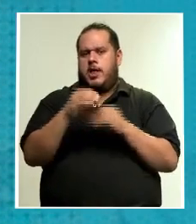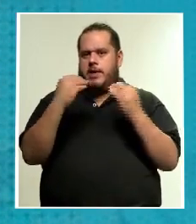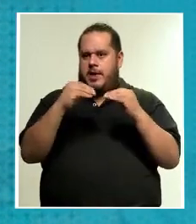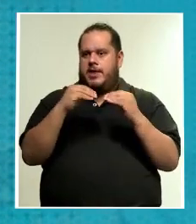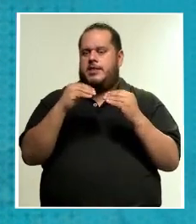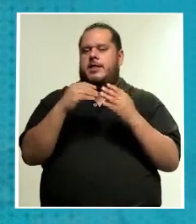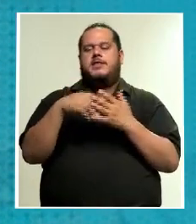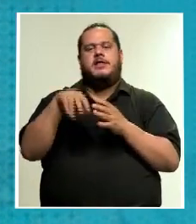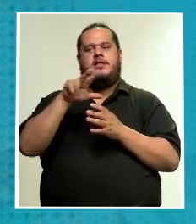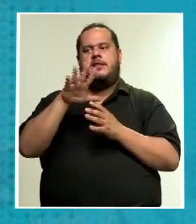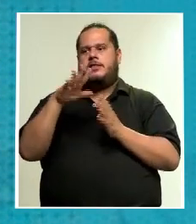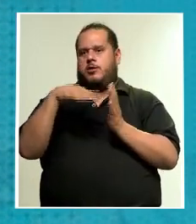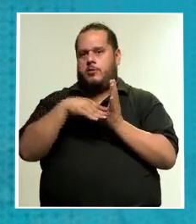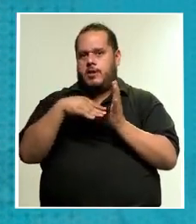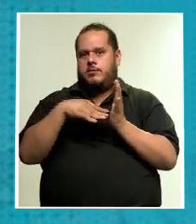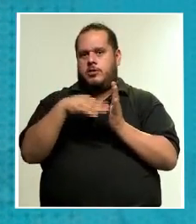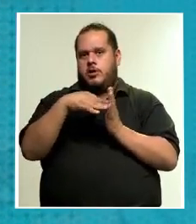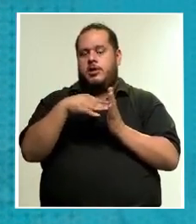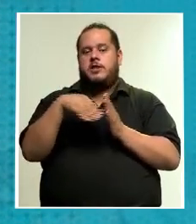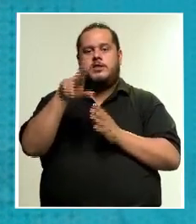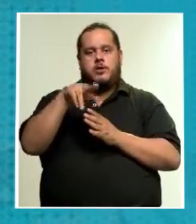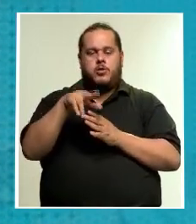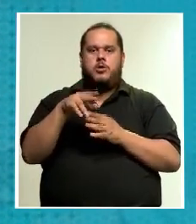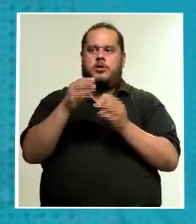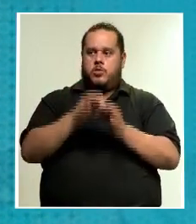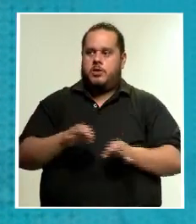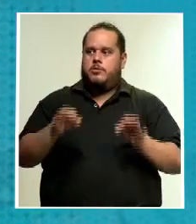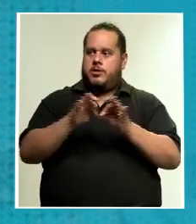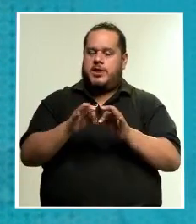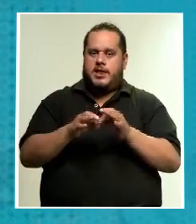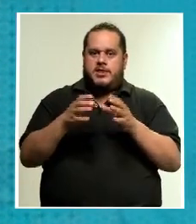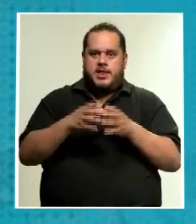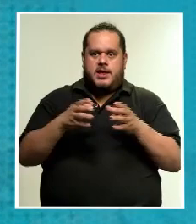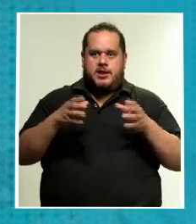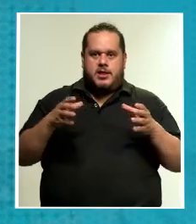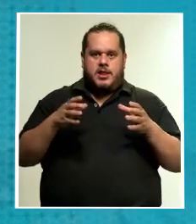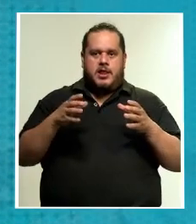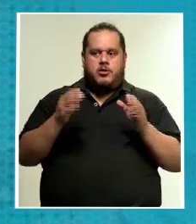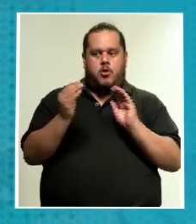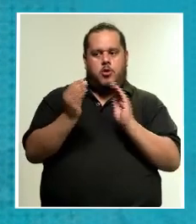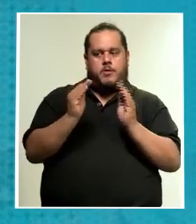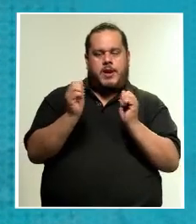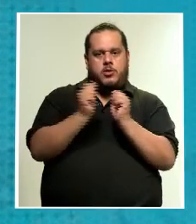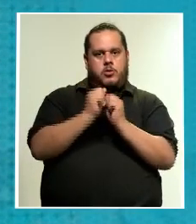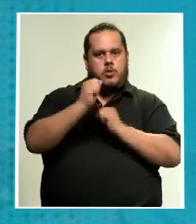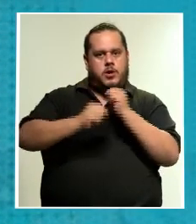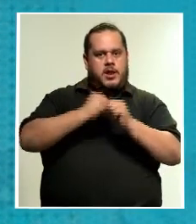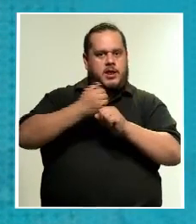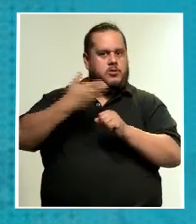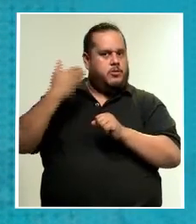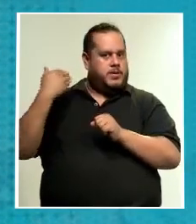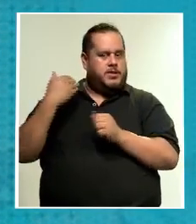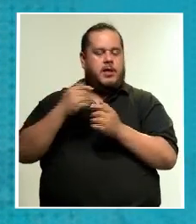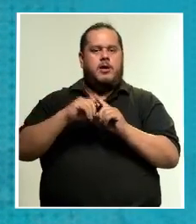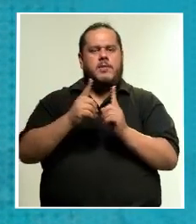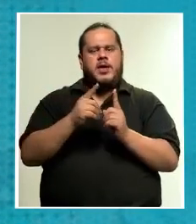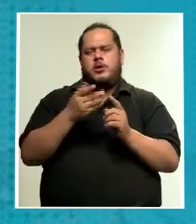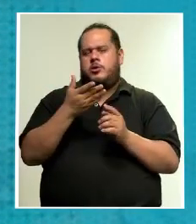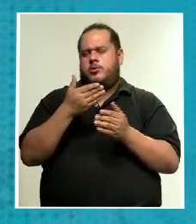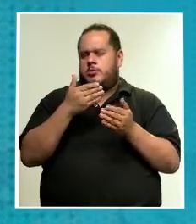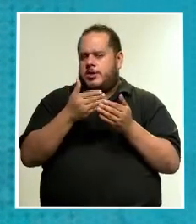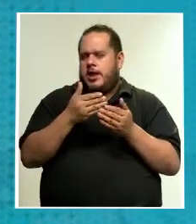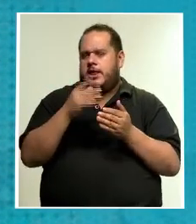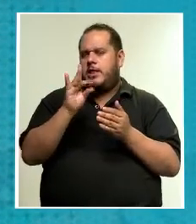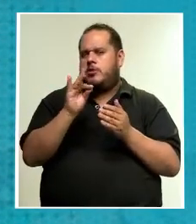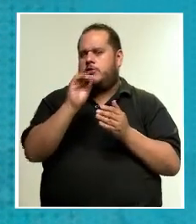que representan un importante crecimiento con relación al año 2020. Pero que aún nos deja cerca de un 8%